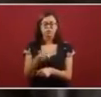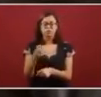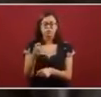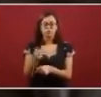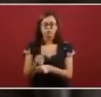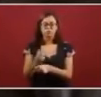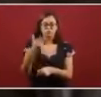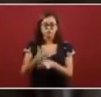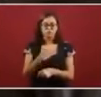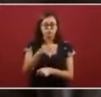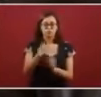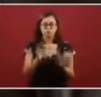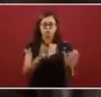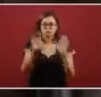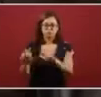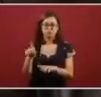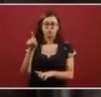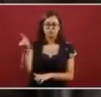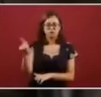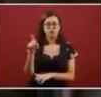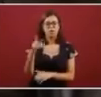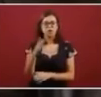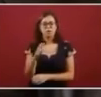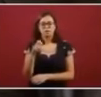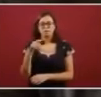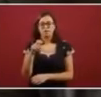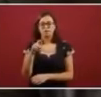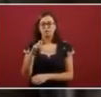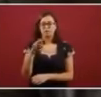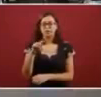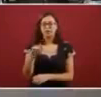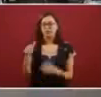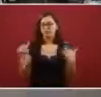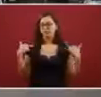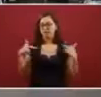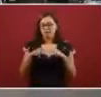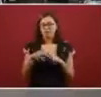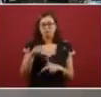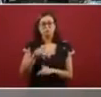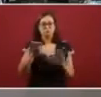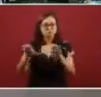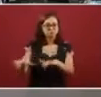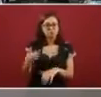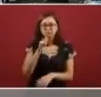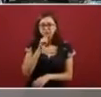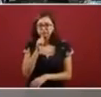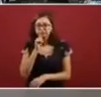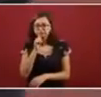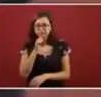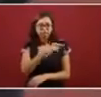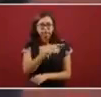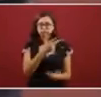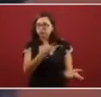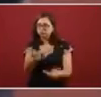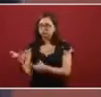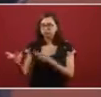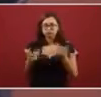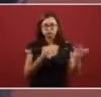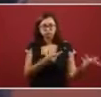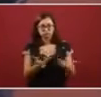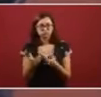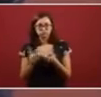iban a incorporar a la benemérita de maestros. Hoy inicia el ciclo escolar, no se ha hecho nada, siguen a la deriva. Entonces, la